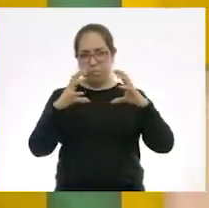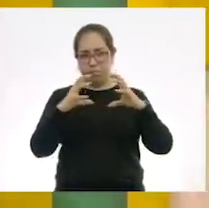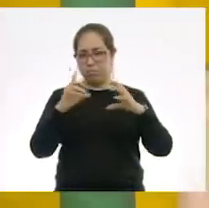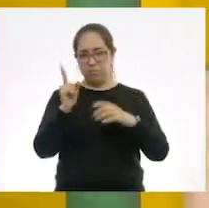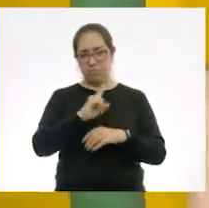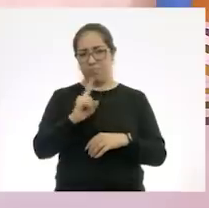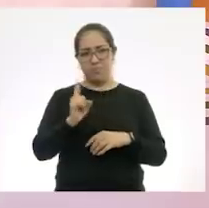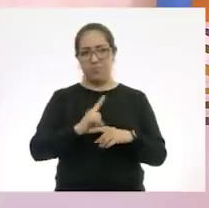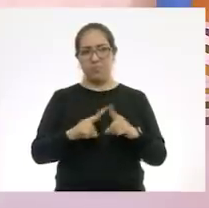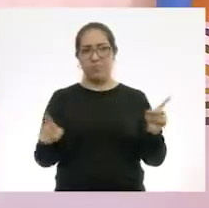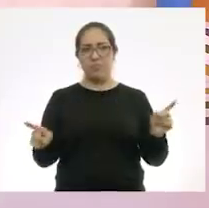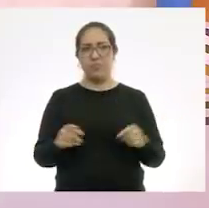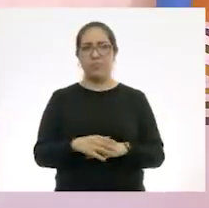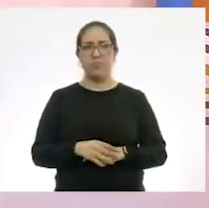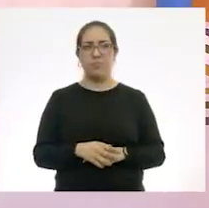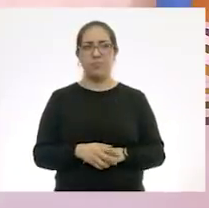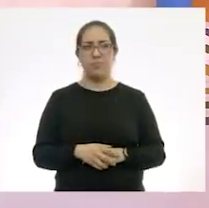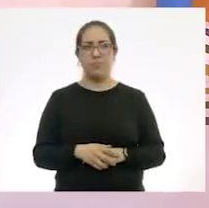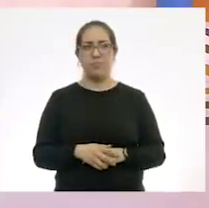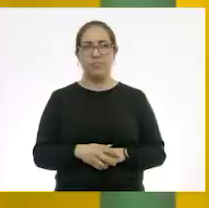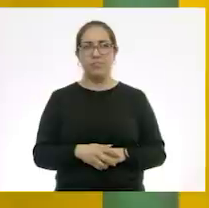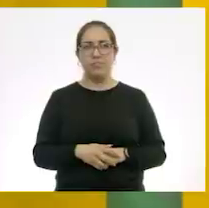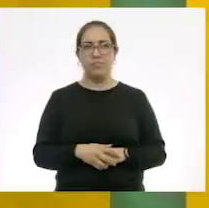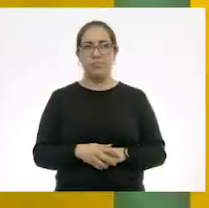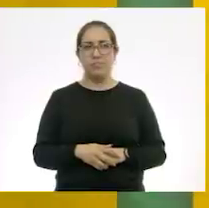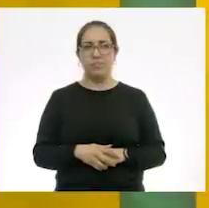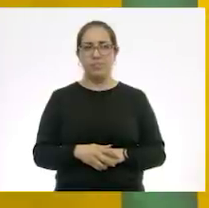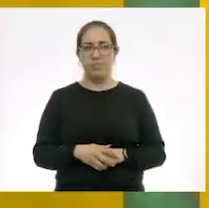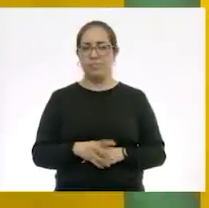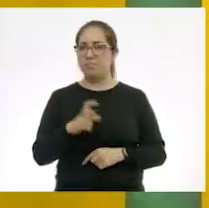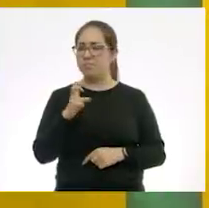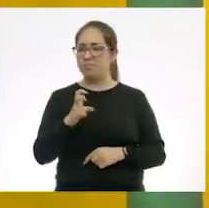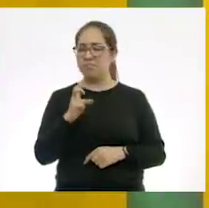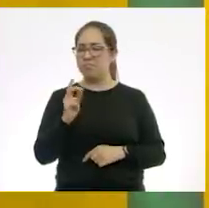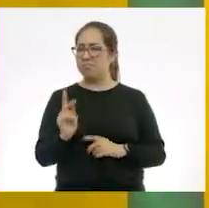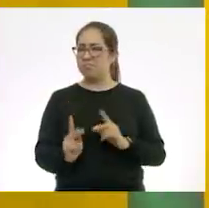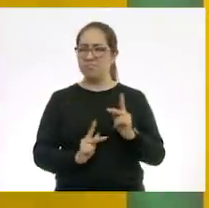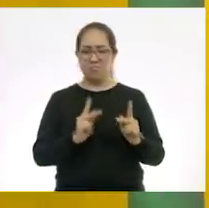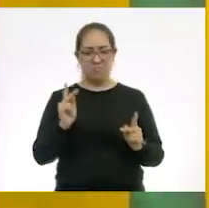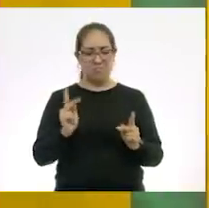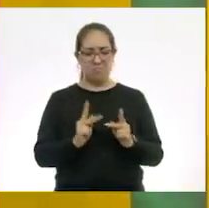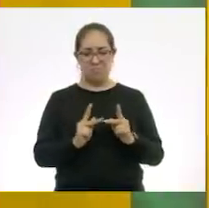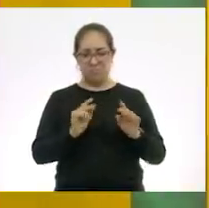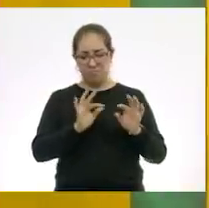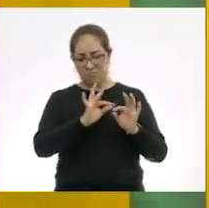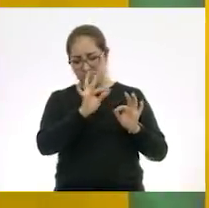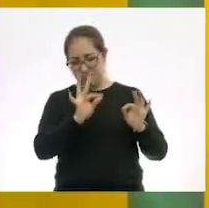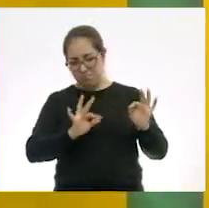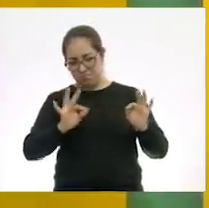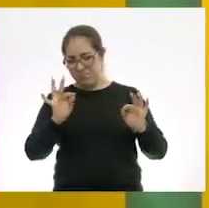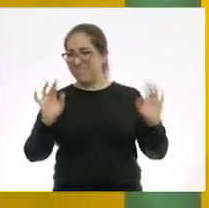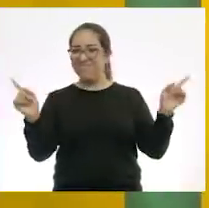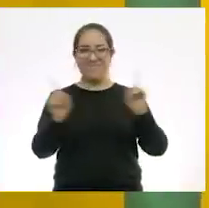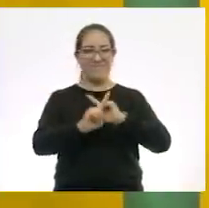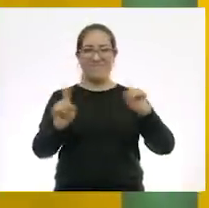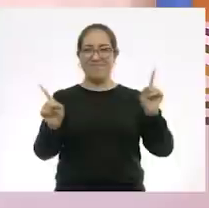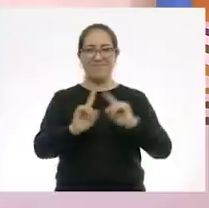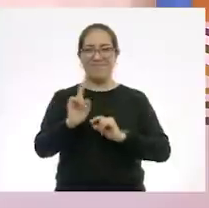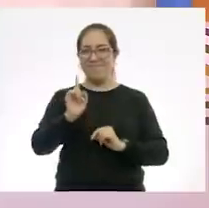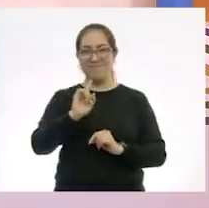decía yo, es una vejiga que está perfectamente bien delimitada. Mira, tiene hasta ríos,